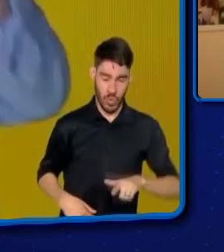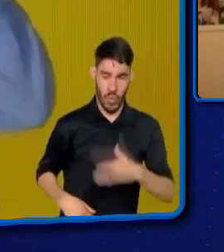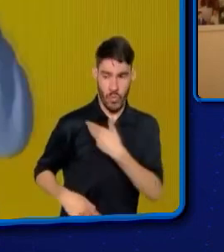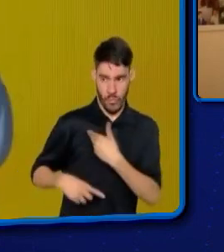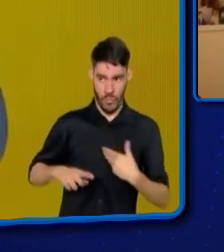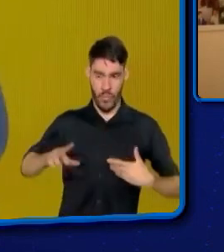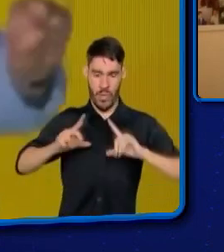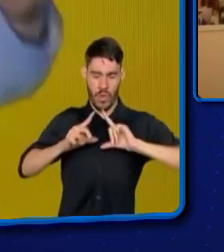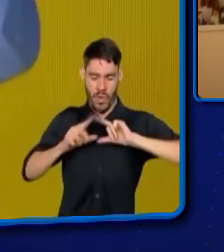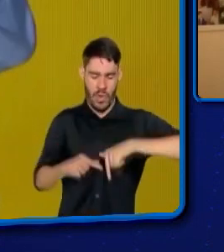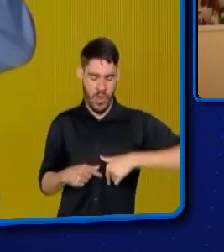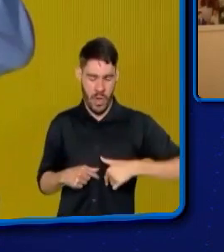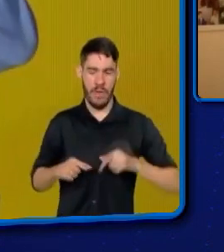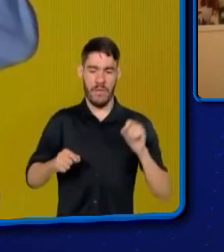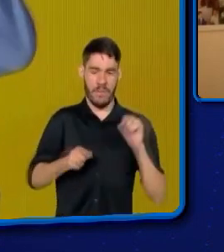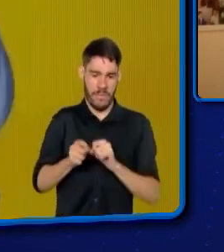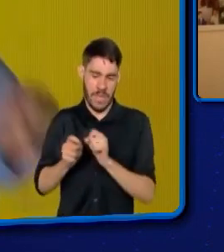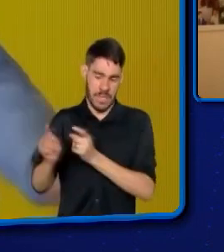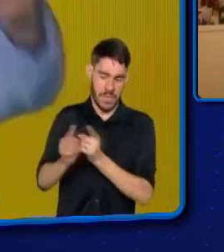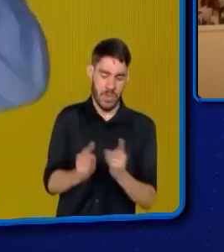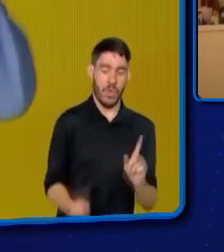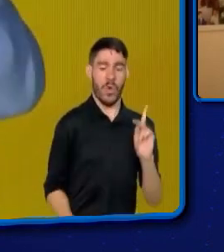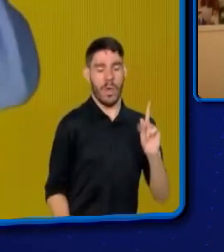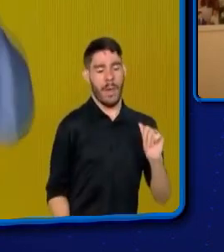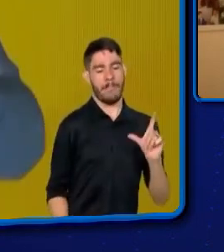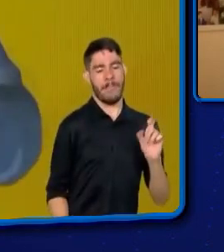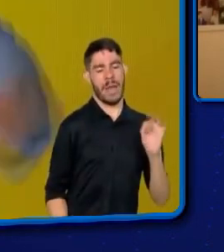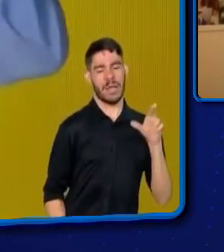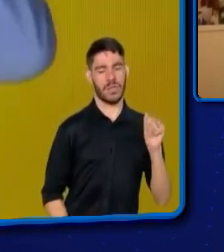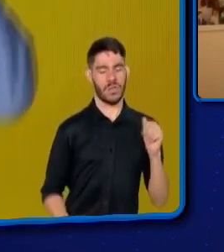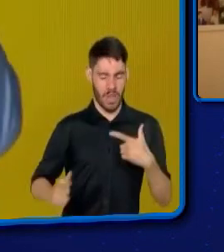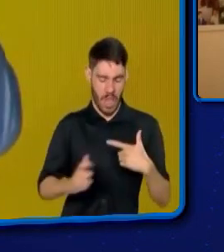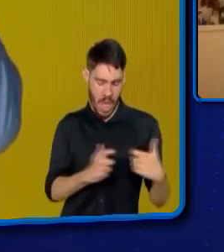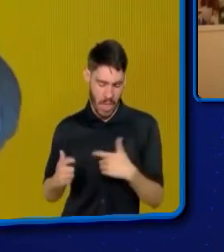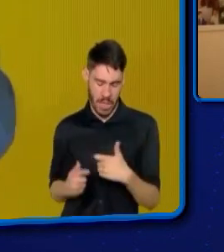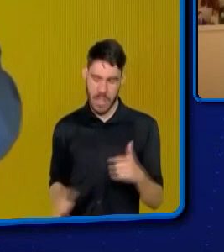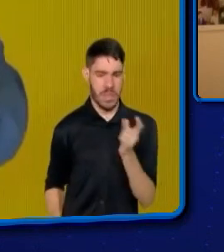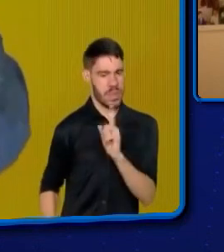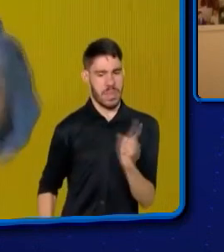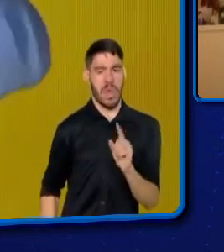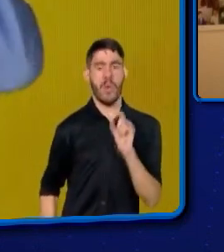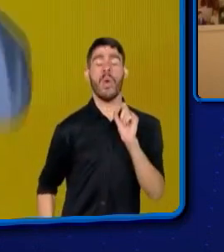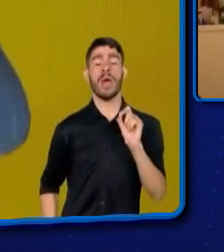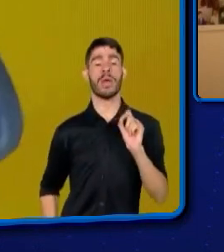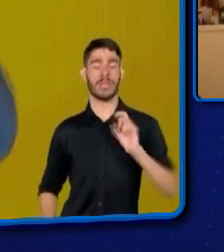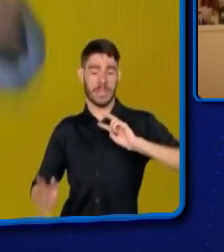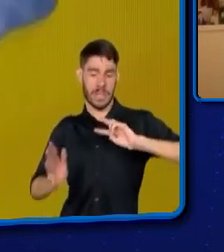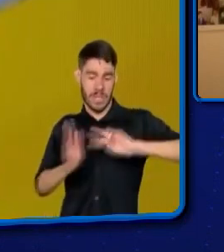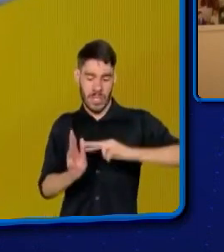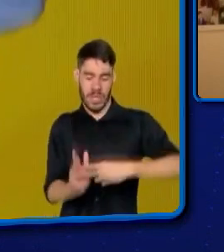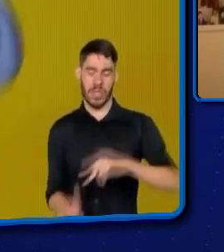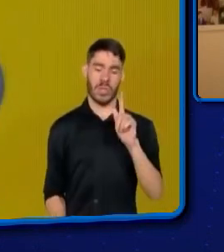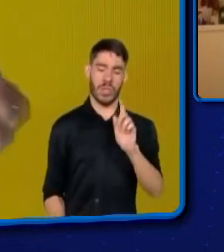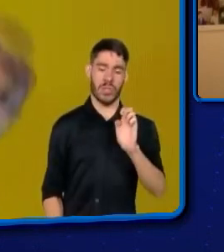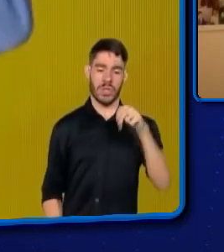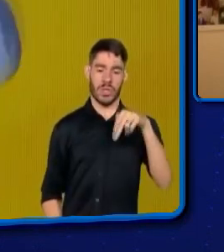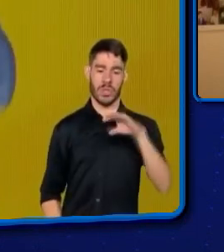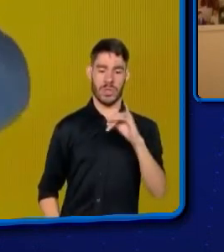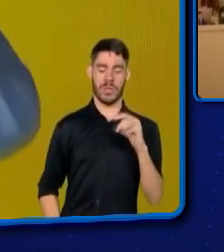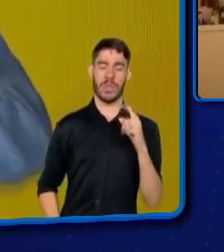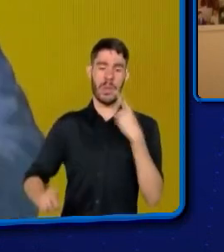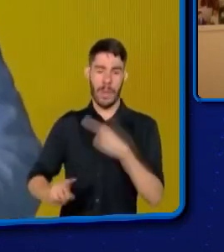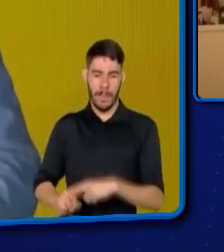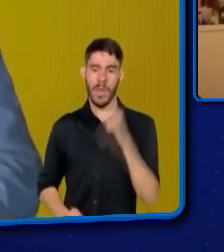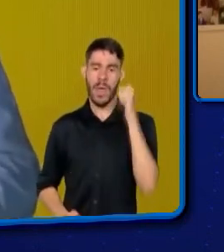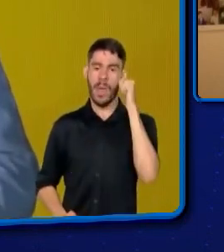seguramente le van a continuar buscando a Jair Bolsonaro algún tipo de delito que pueda haber cometido para encarcelarlo. Ya lo